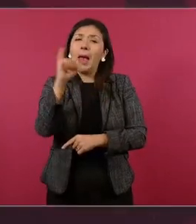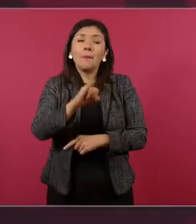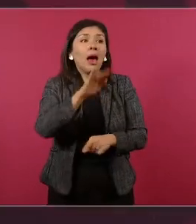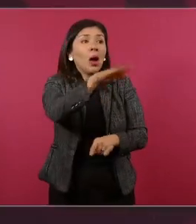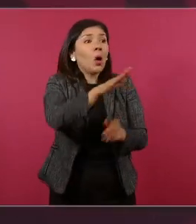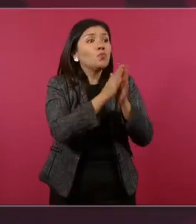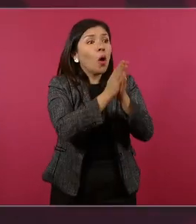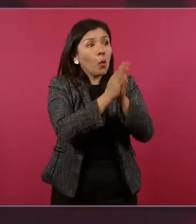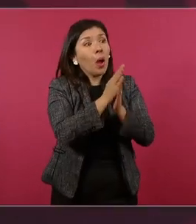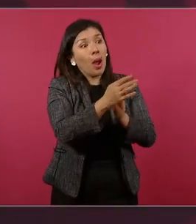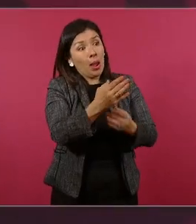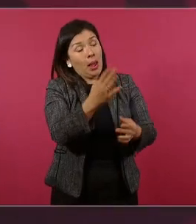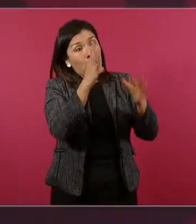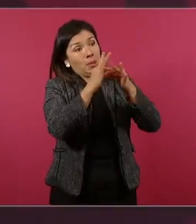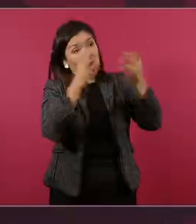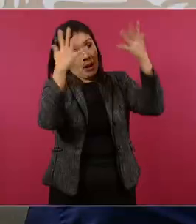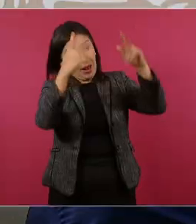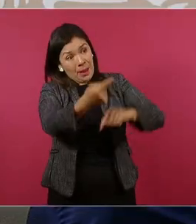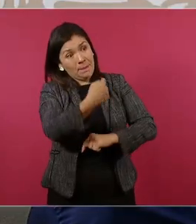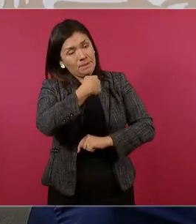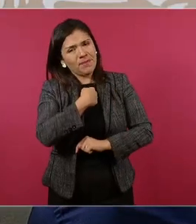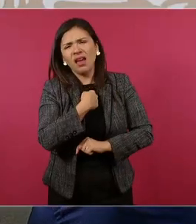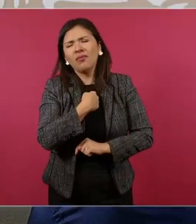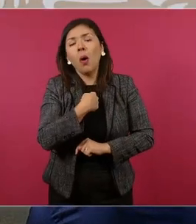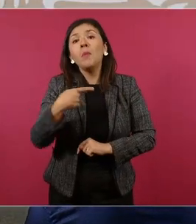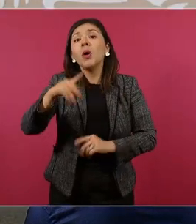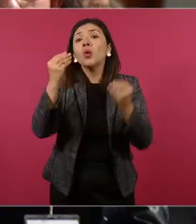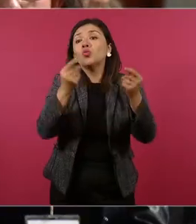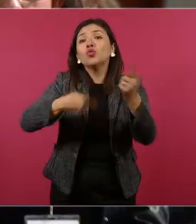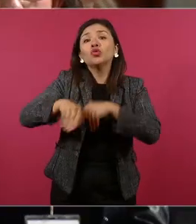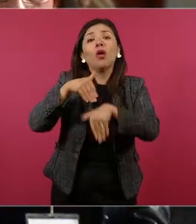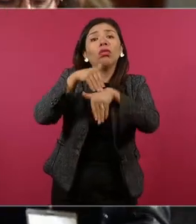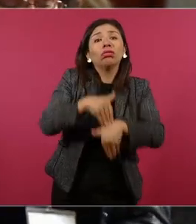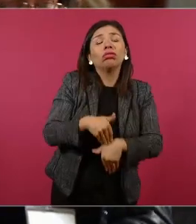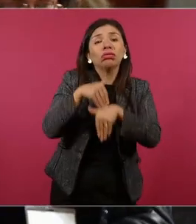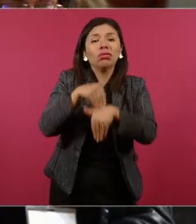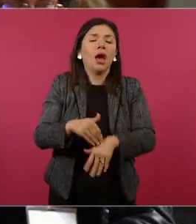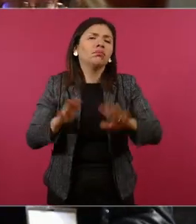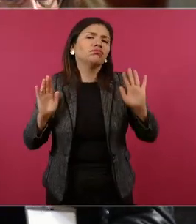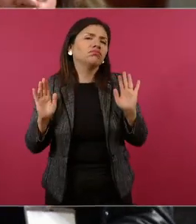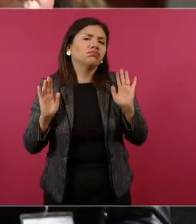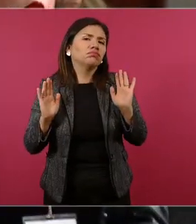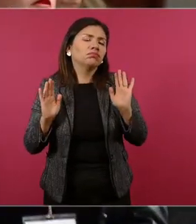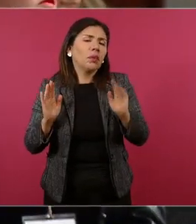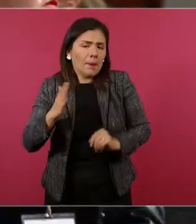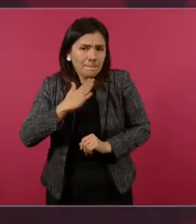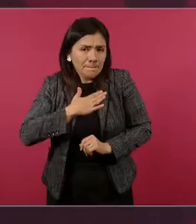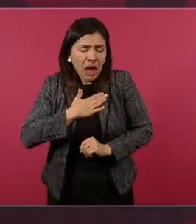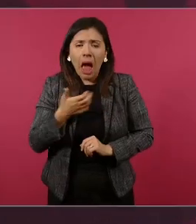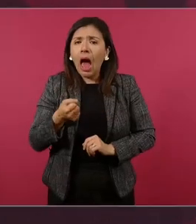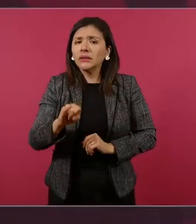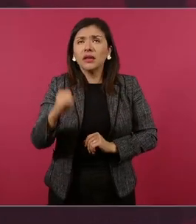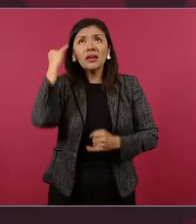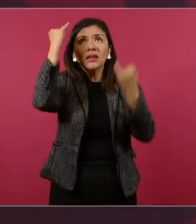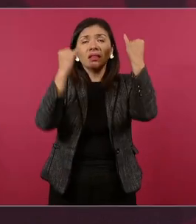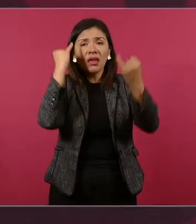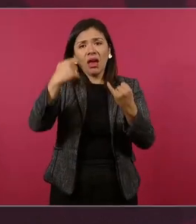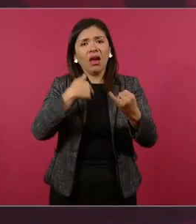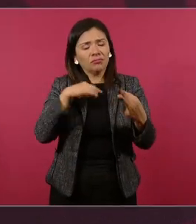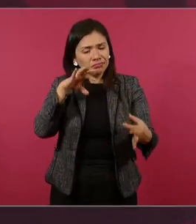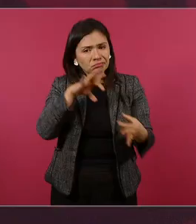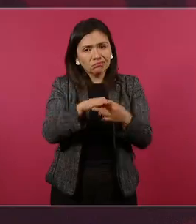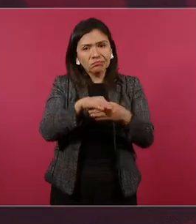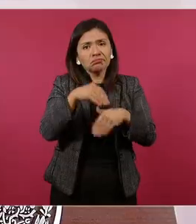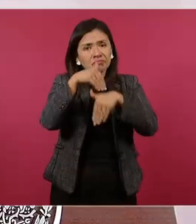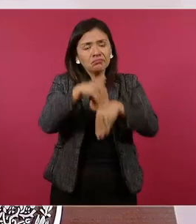que hable bien de mí no pero es que hay muchos acomedidos también por cuestiones de principios de ideales